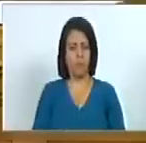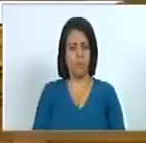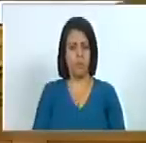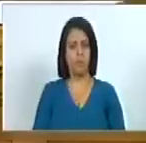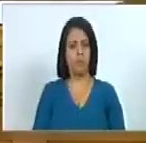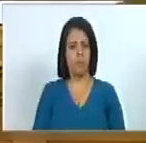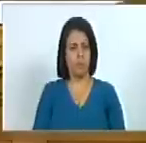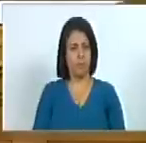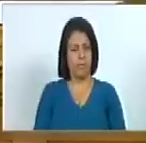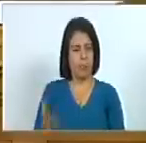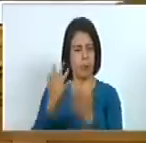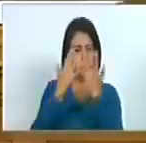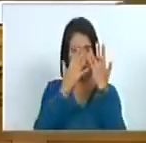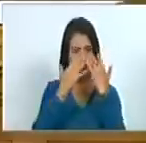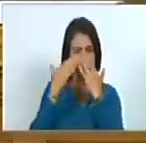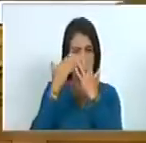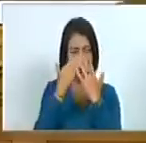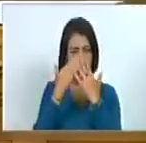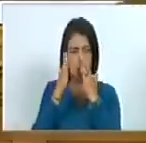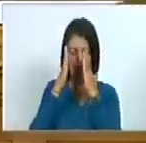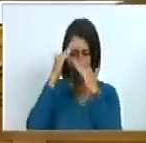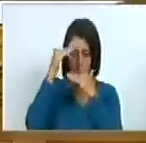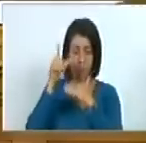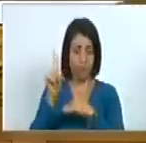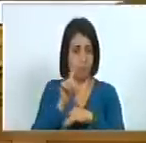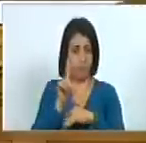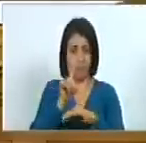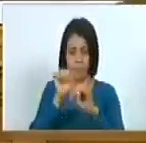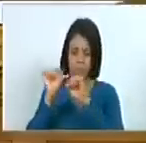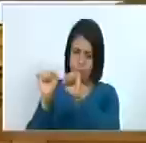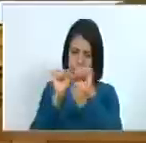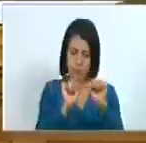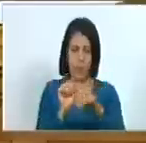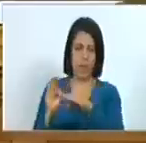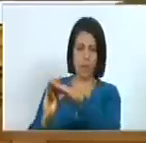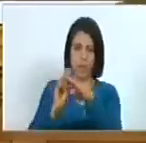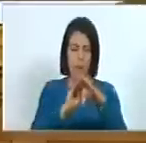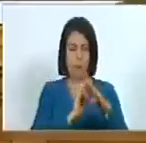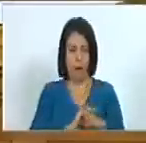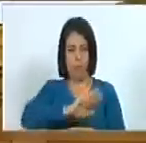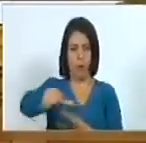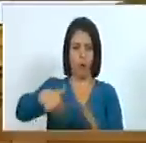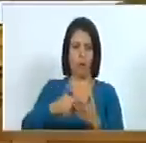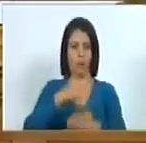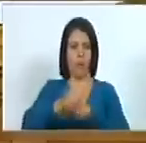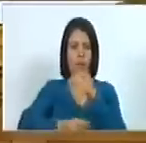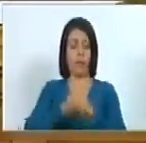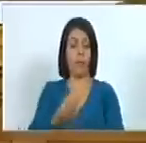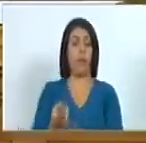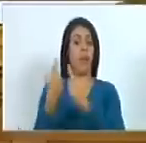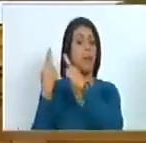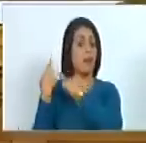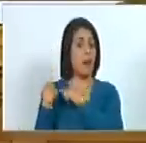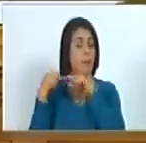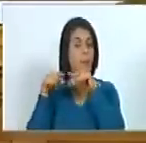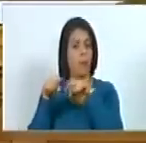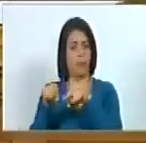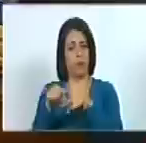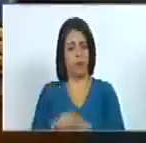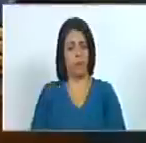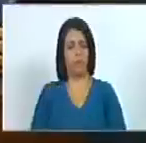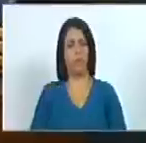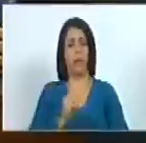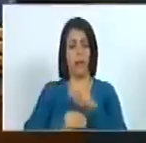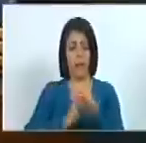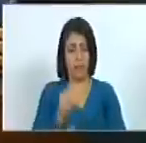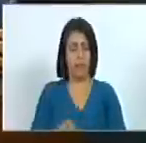a comer chantaje, para que ustedes sepan. Y los llamamos y los convocamos a ser responsables. A